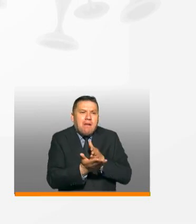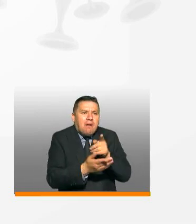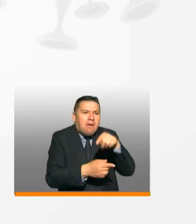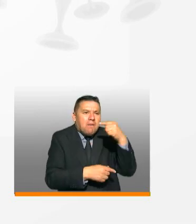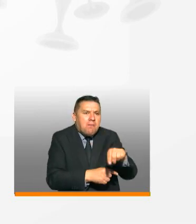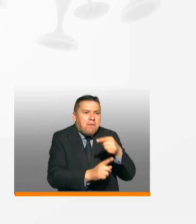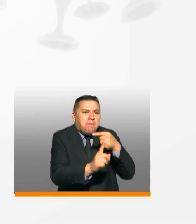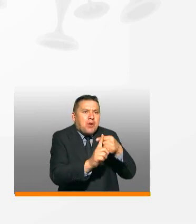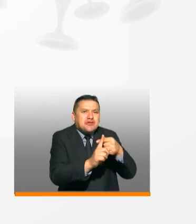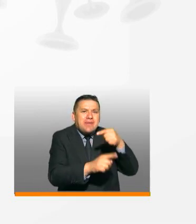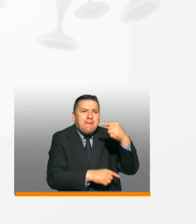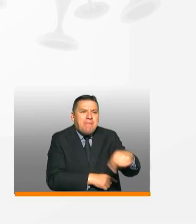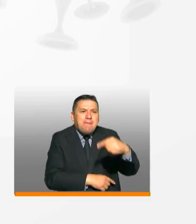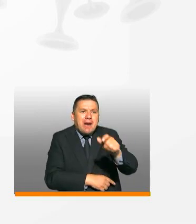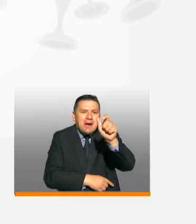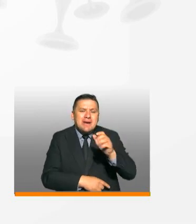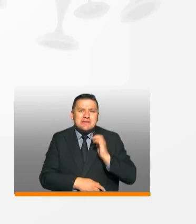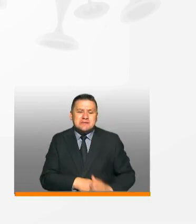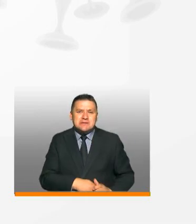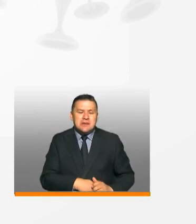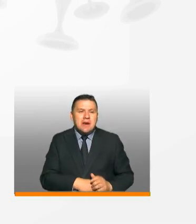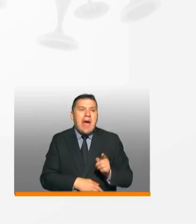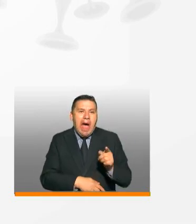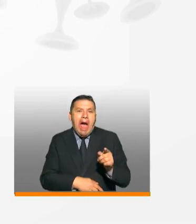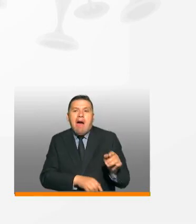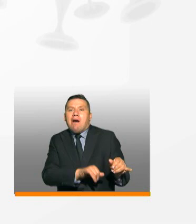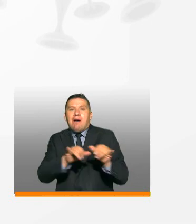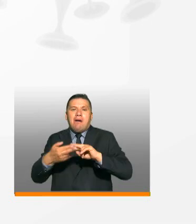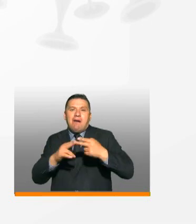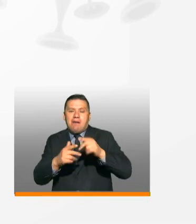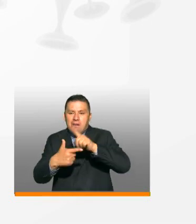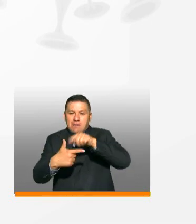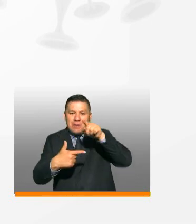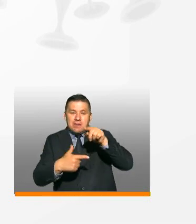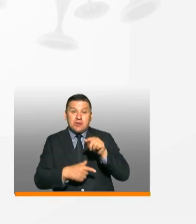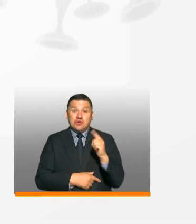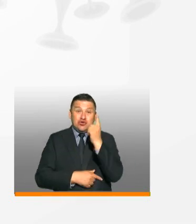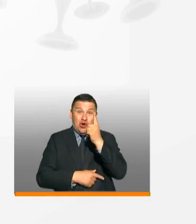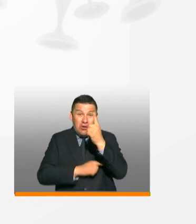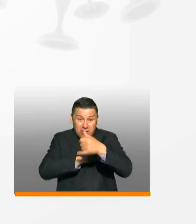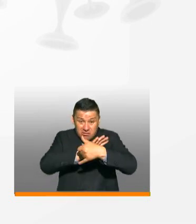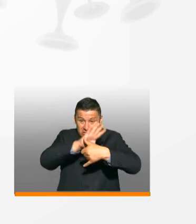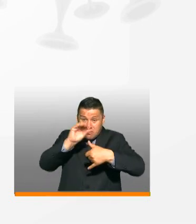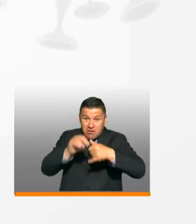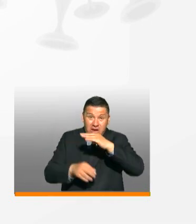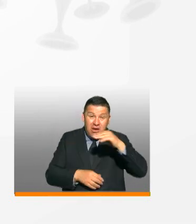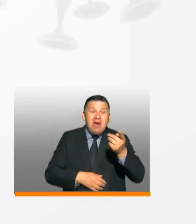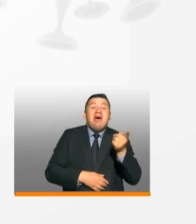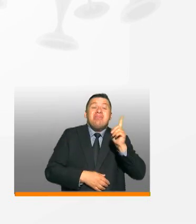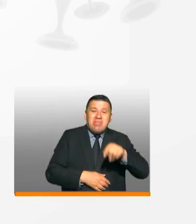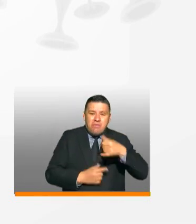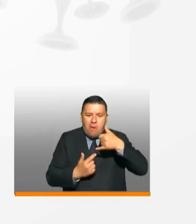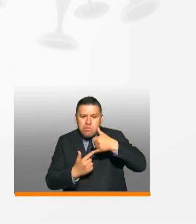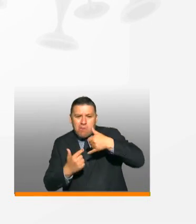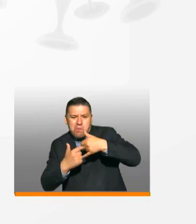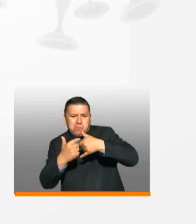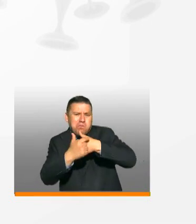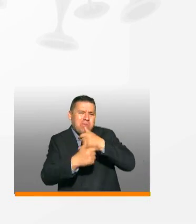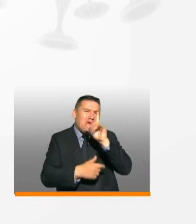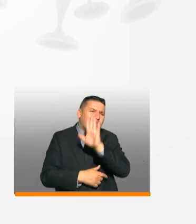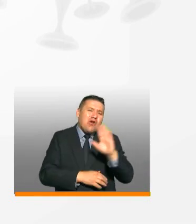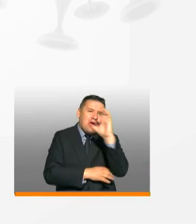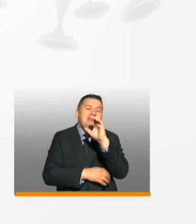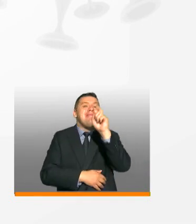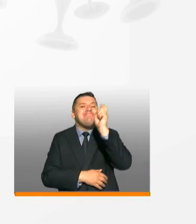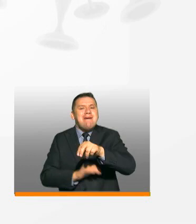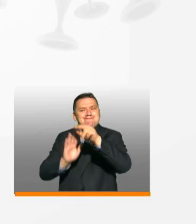el territorio nacional y tenemos un ligero incremento. O sea, esto no solamente ocurre en la costa Caribe y en Antioquia, ocurre en todo el país y tenemos que